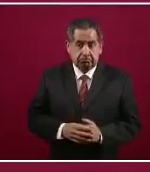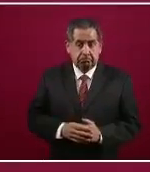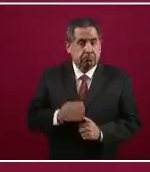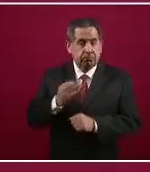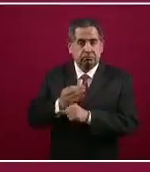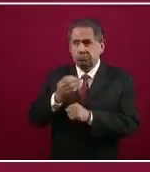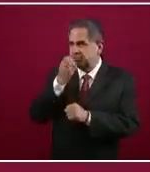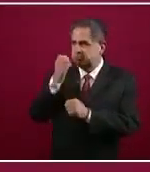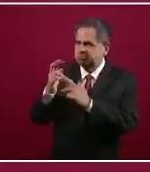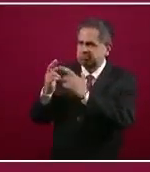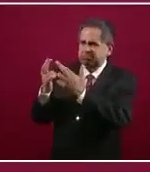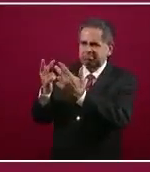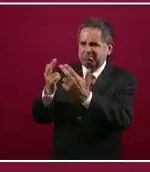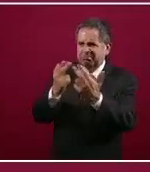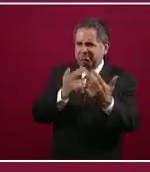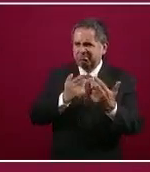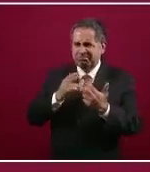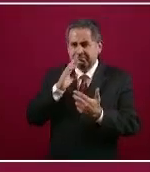derrumbando, que se están cayendo.